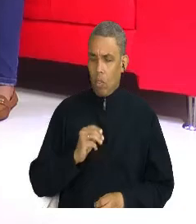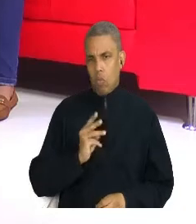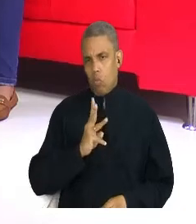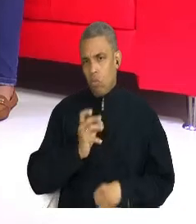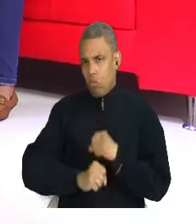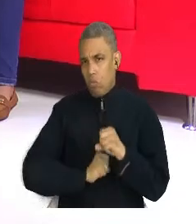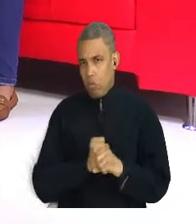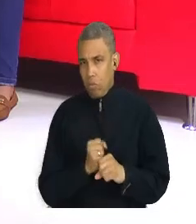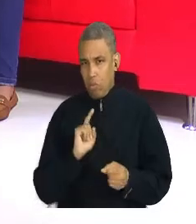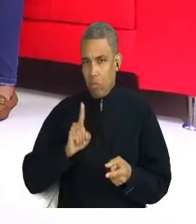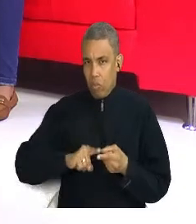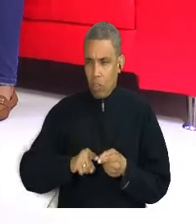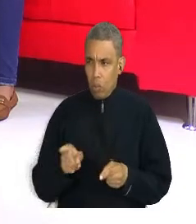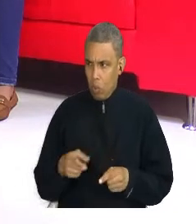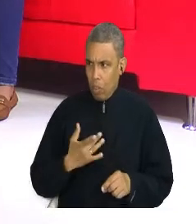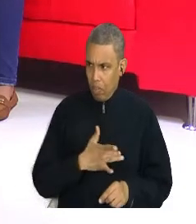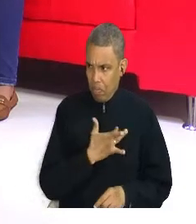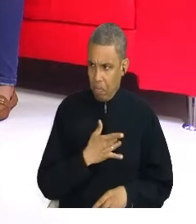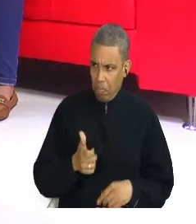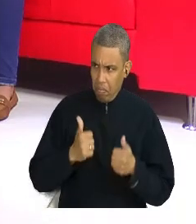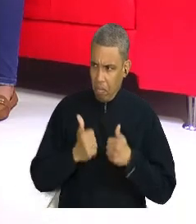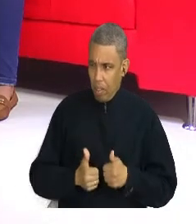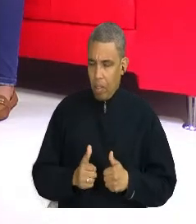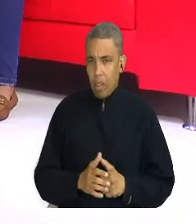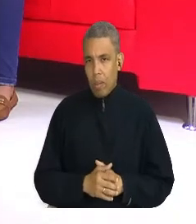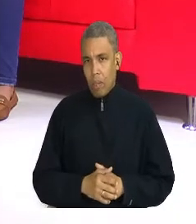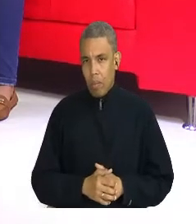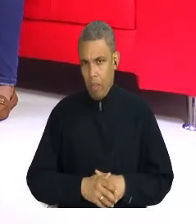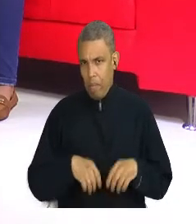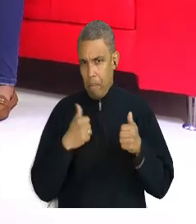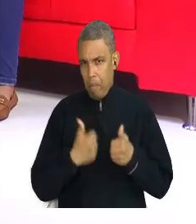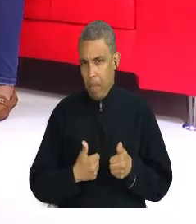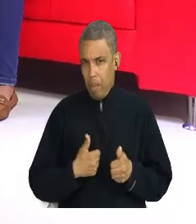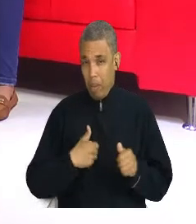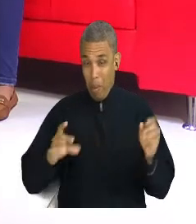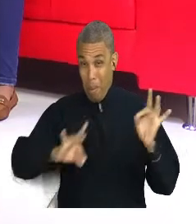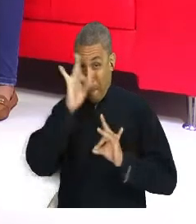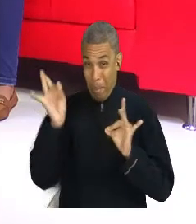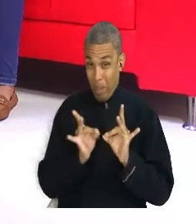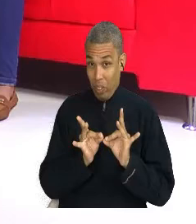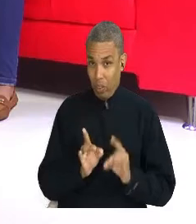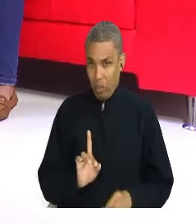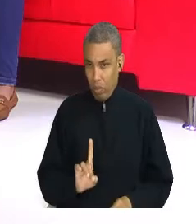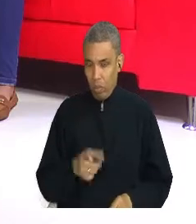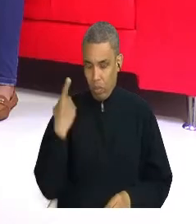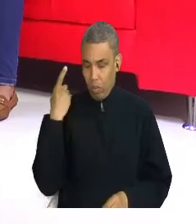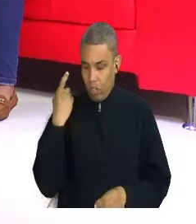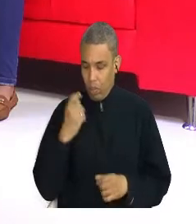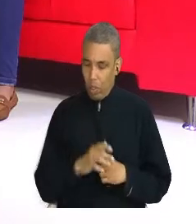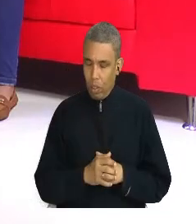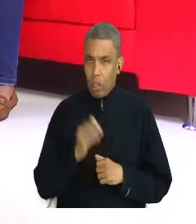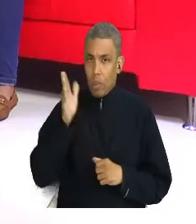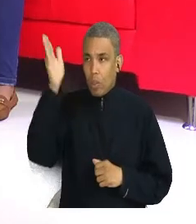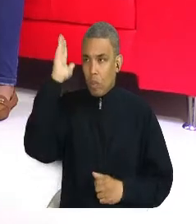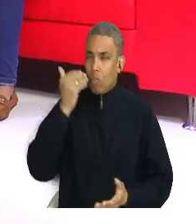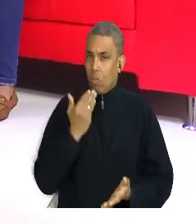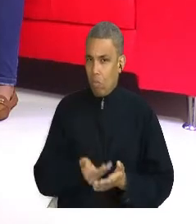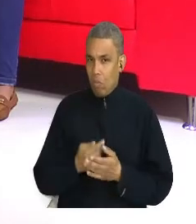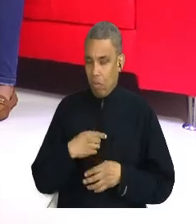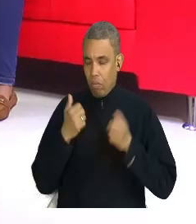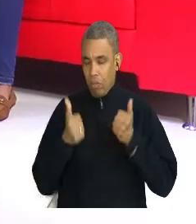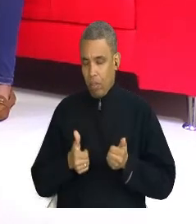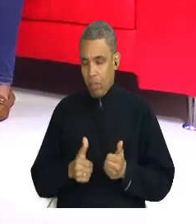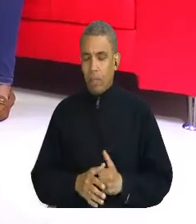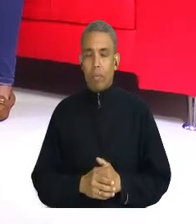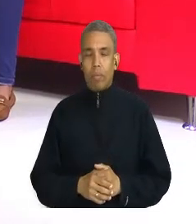bien? Lo hago bien, me falta porque todavía no estoy en el nivel que quiero, pero sí, gracias a Dios sí lo hago bien. ¿Cuál